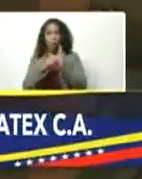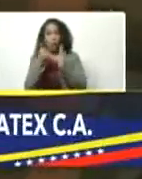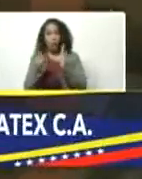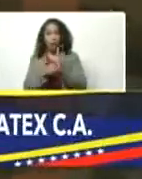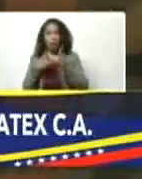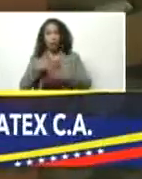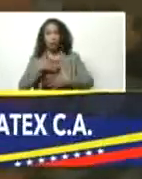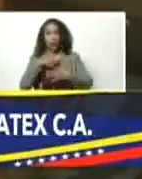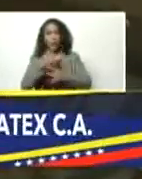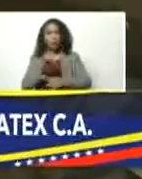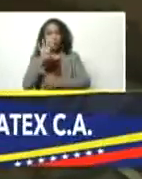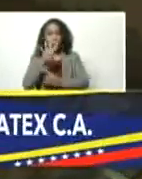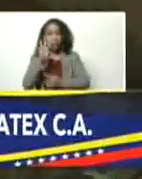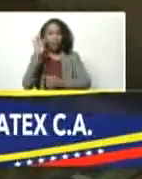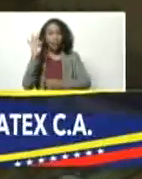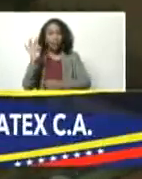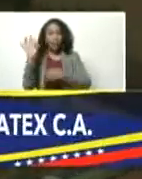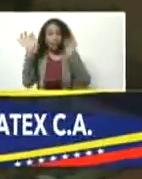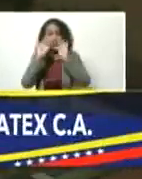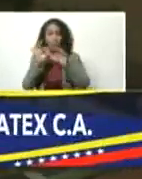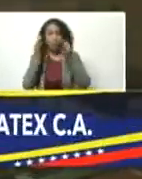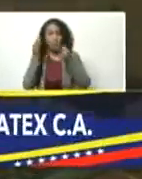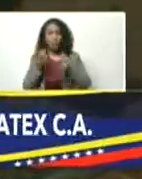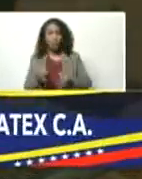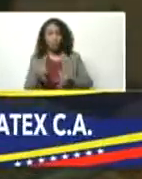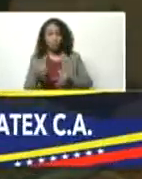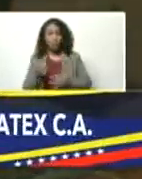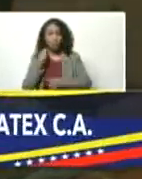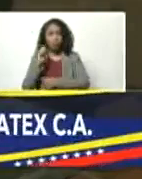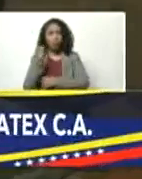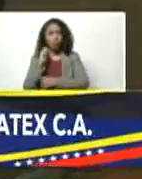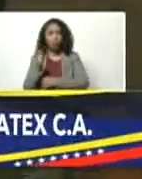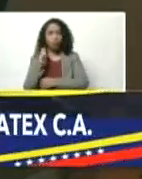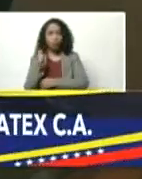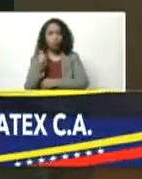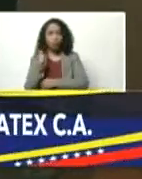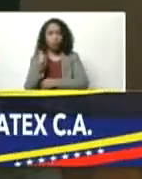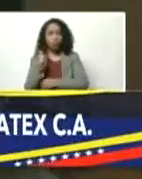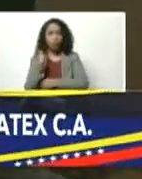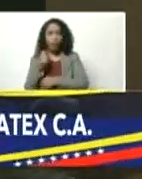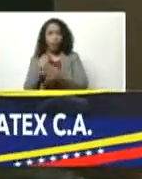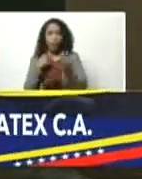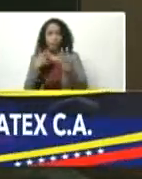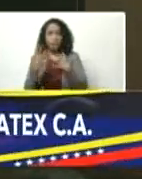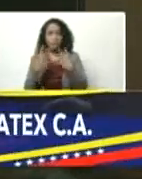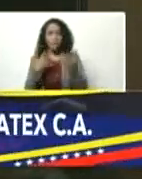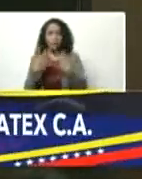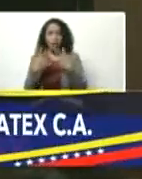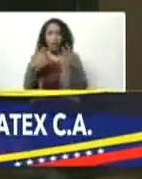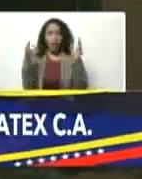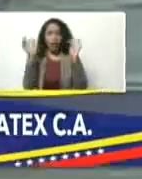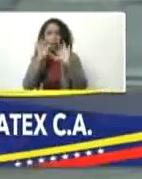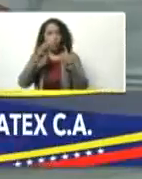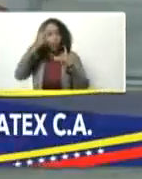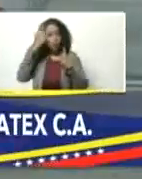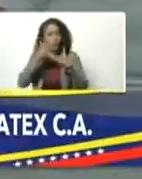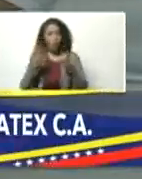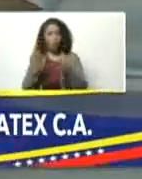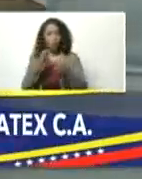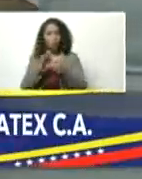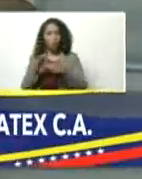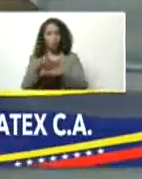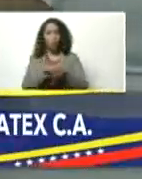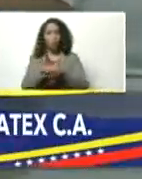interesante en las cuatro F's de la formalización, el financiamiento, las ferias y la formación, unido al